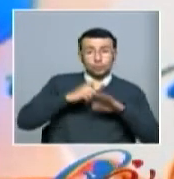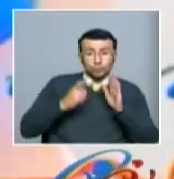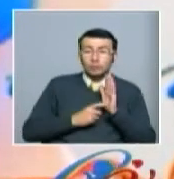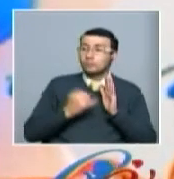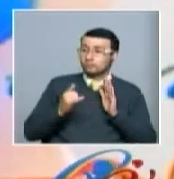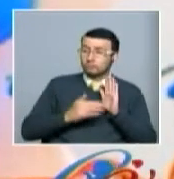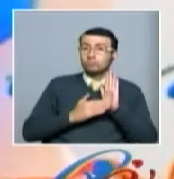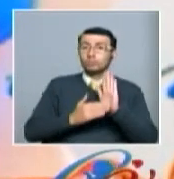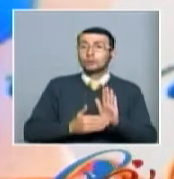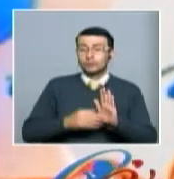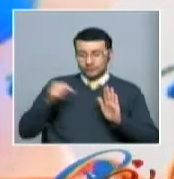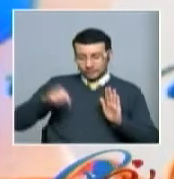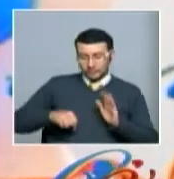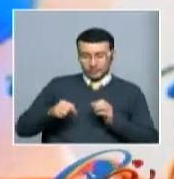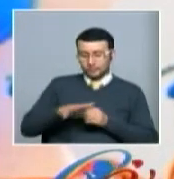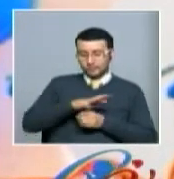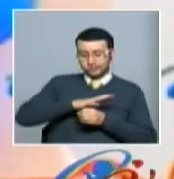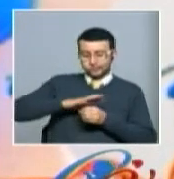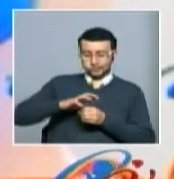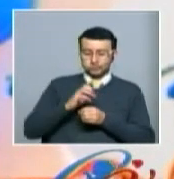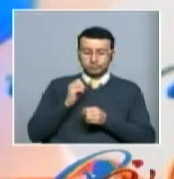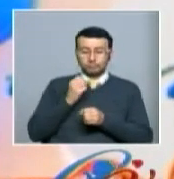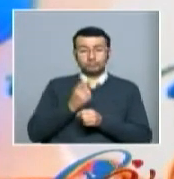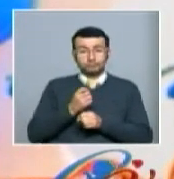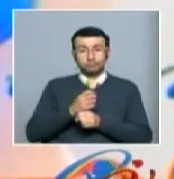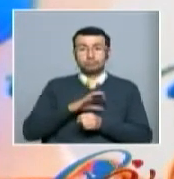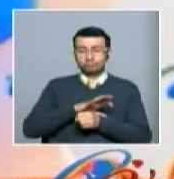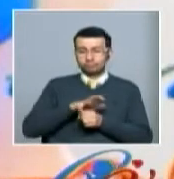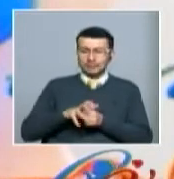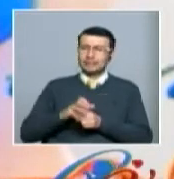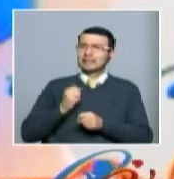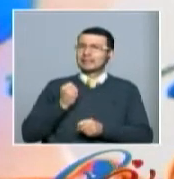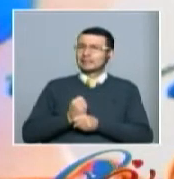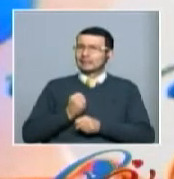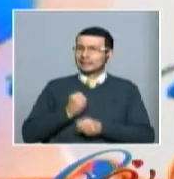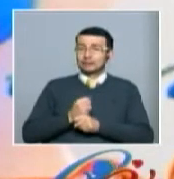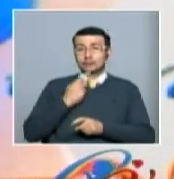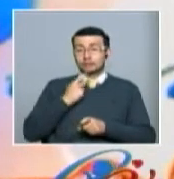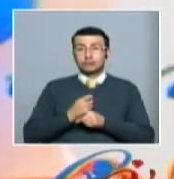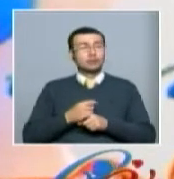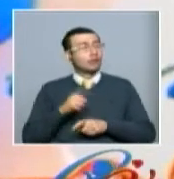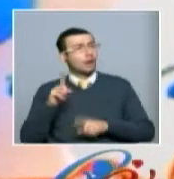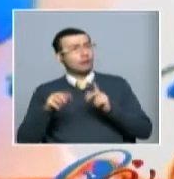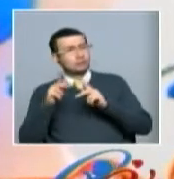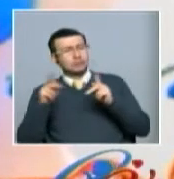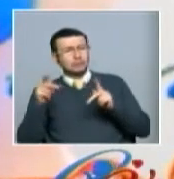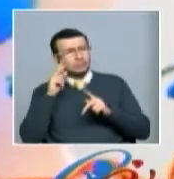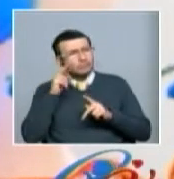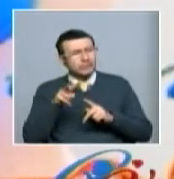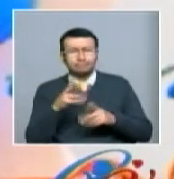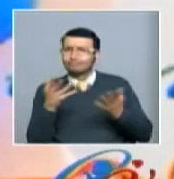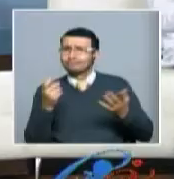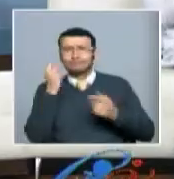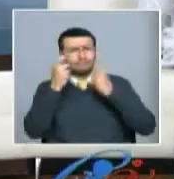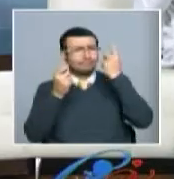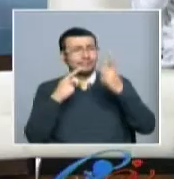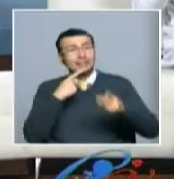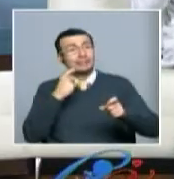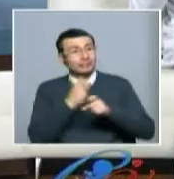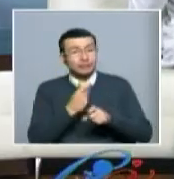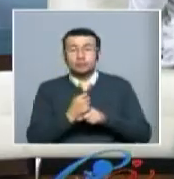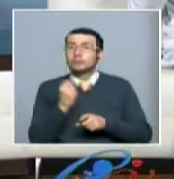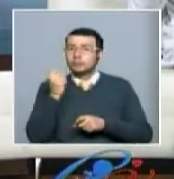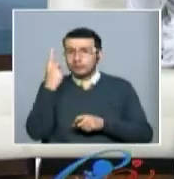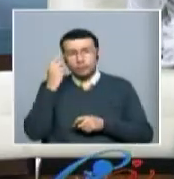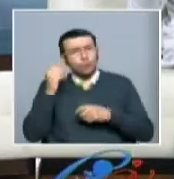representa, que es la metámera, ¿no? Por eso, miren, yo sé que este programa para muchos es muy difícil. Y ya podrán